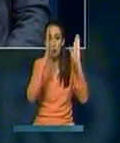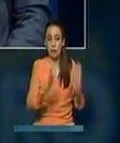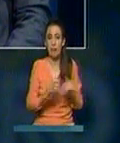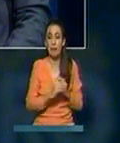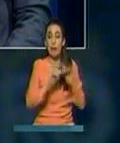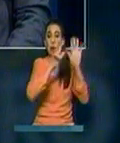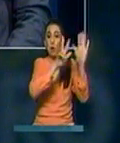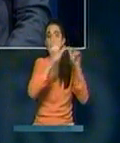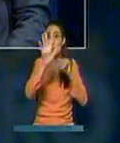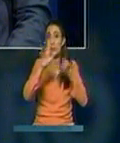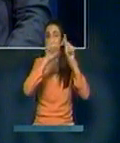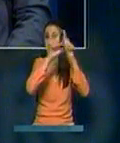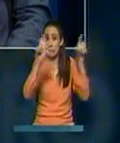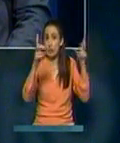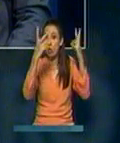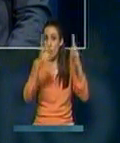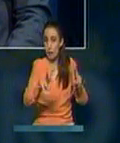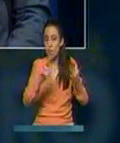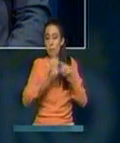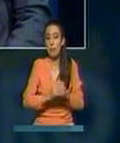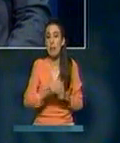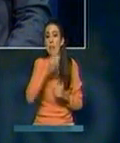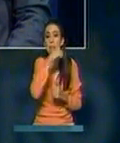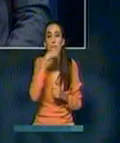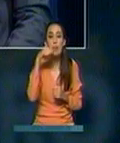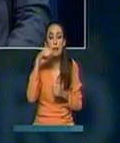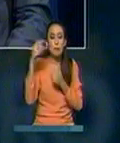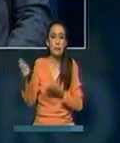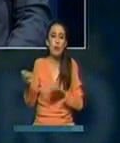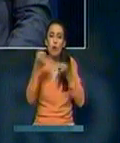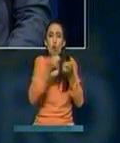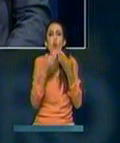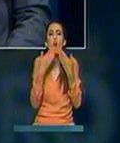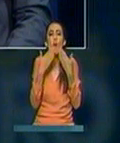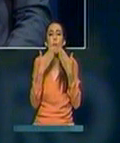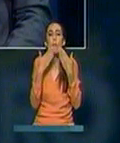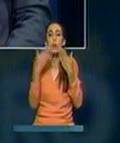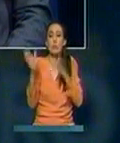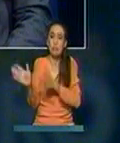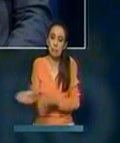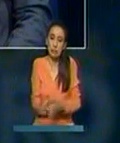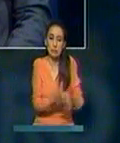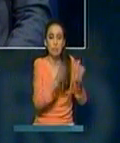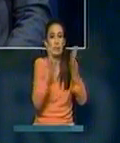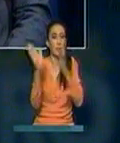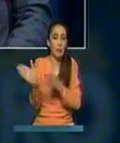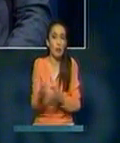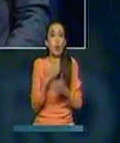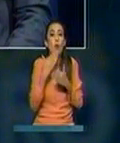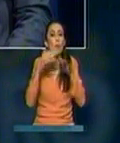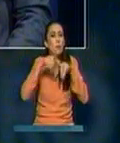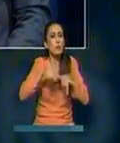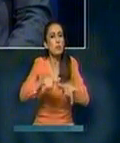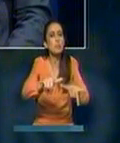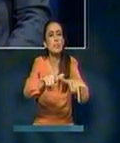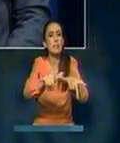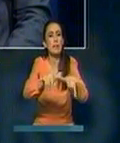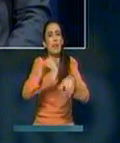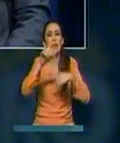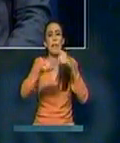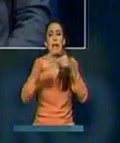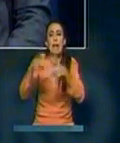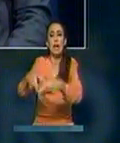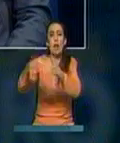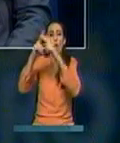sido beneficiados. ¿Cómo marcha esta política de entrega de créditos para poder estimular no solamente estos emprendimientos en el tema de la cervecería